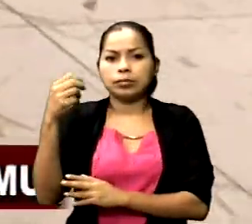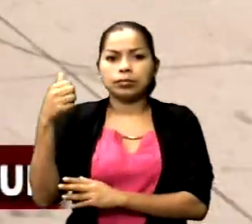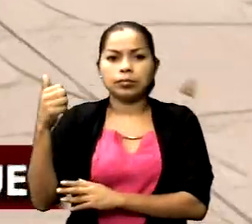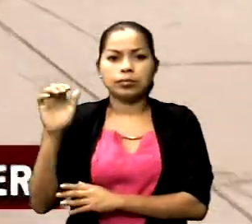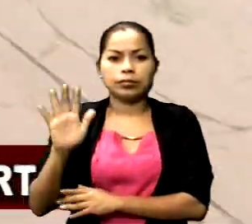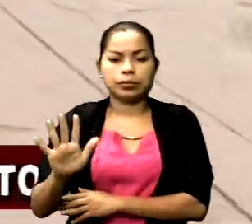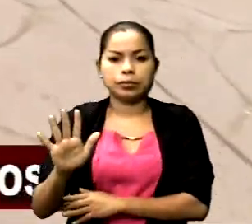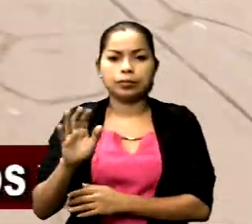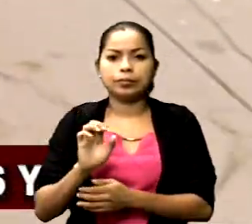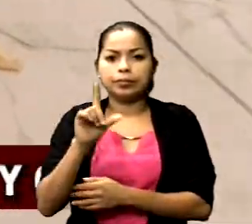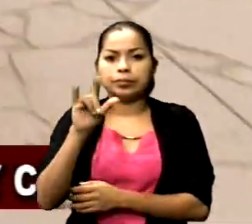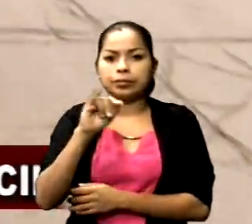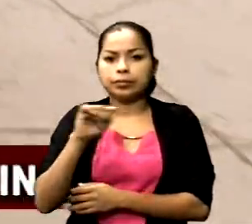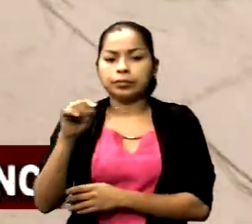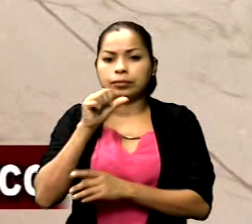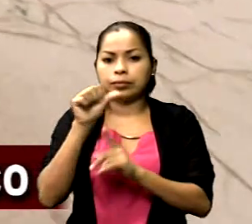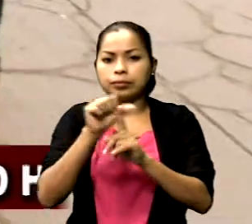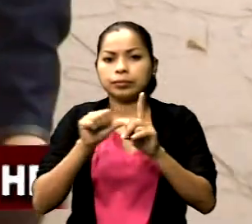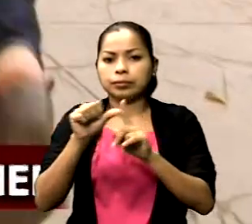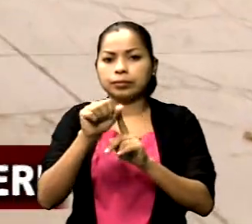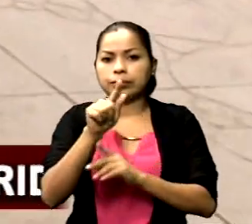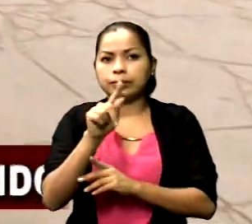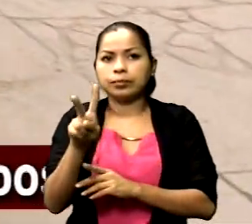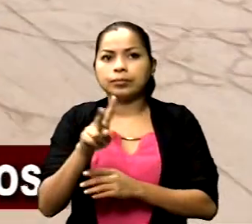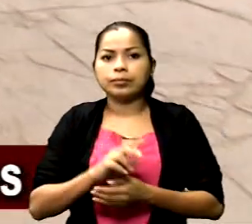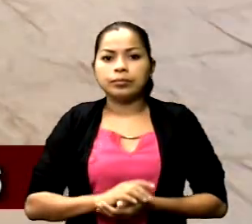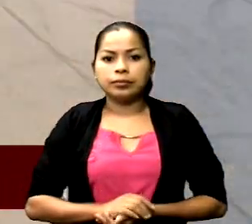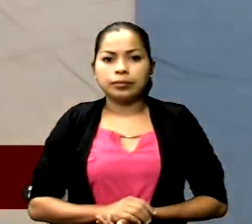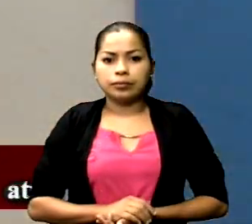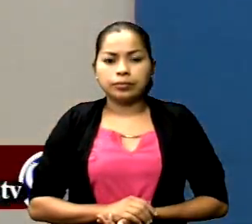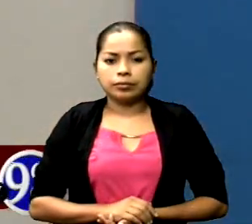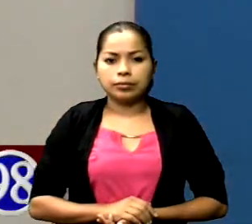3.885. Liz Escoto, Noticias Asamblea TV.